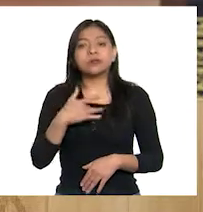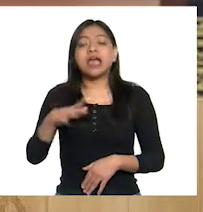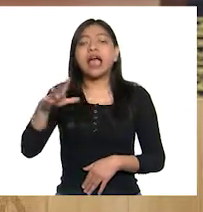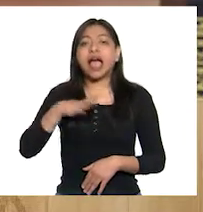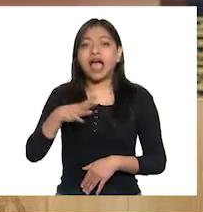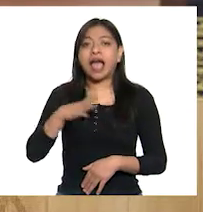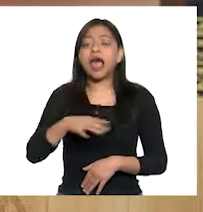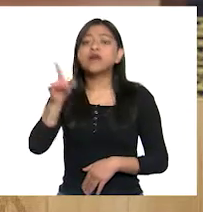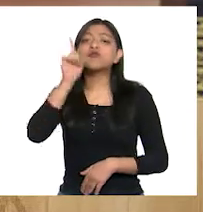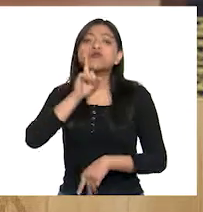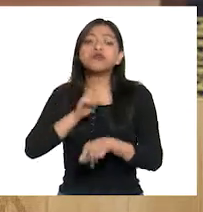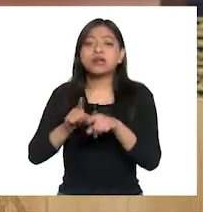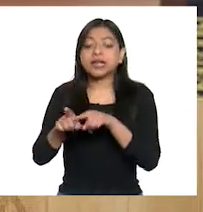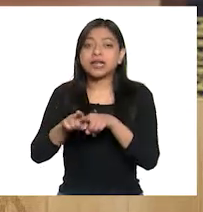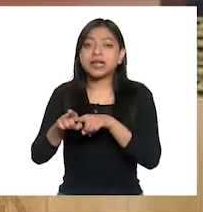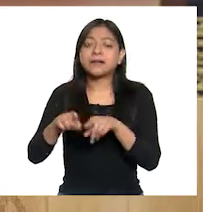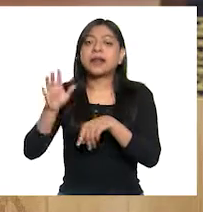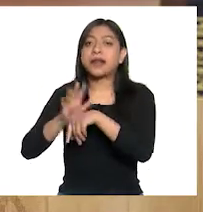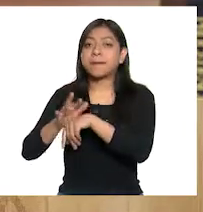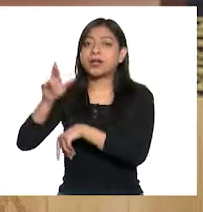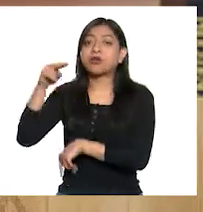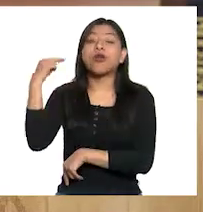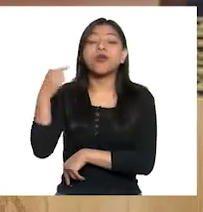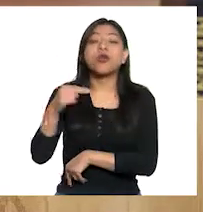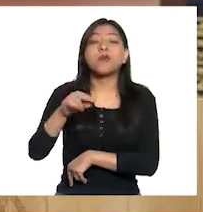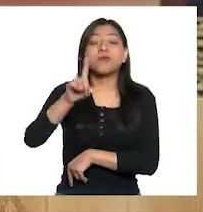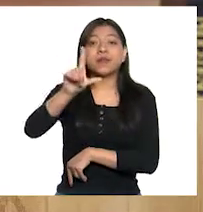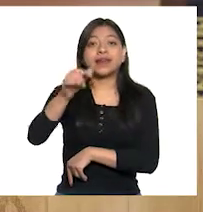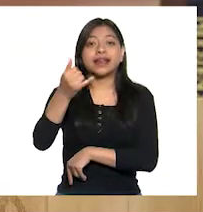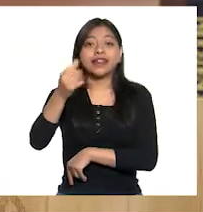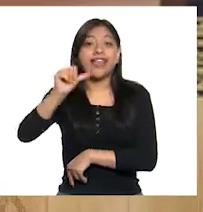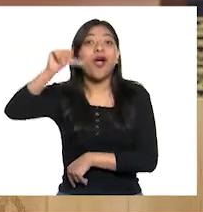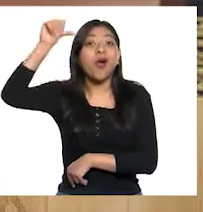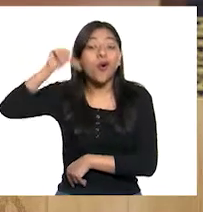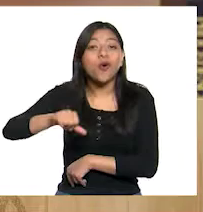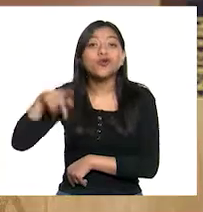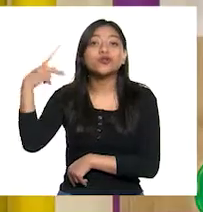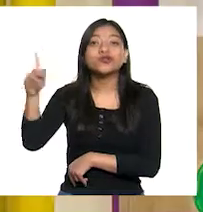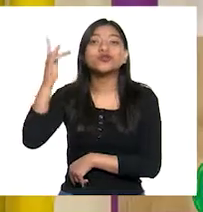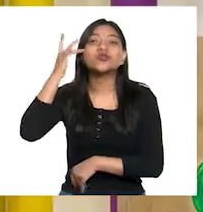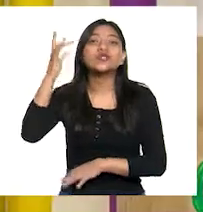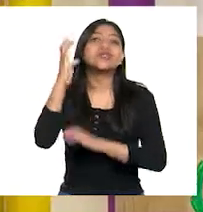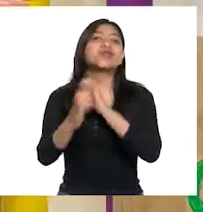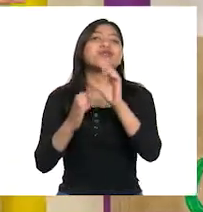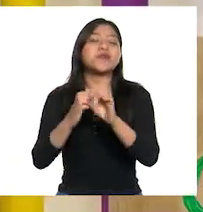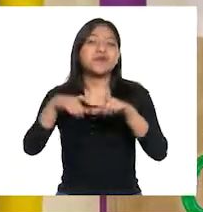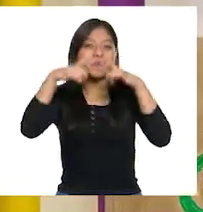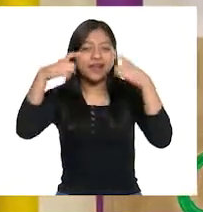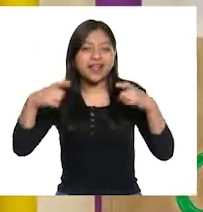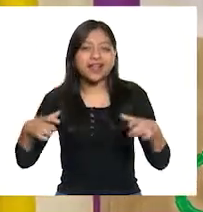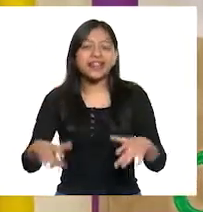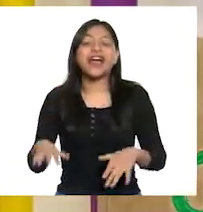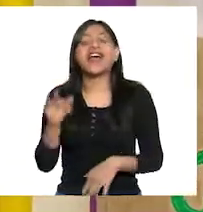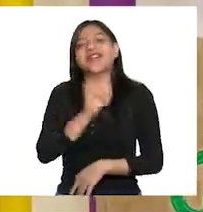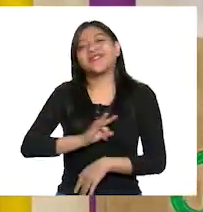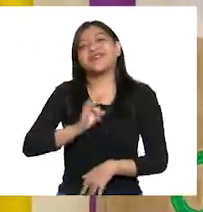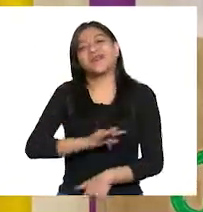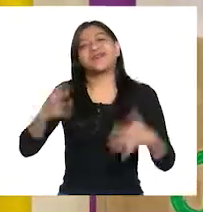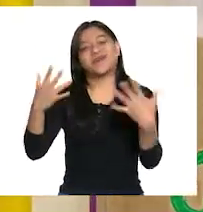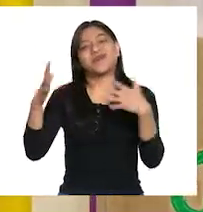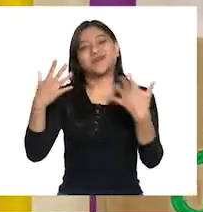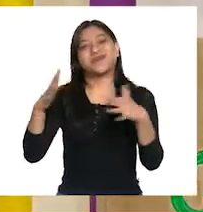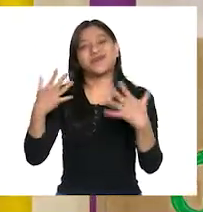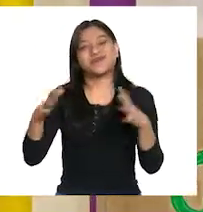hermana mayor que se llama Lía y hoy es su cumpleaños. ¡Ah, qué padre! Entonces, muchas felicidades para tu hermana Lía. Sí,